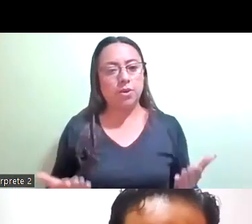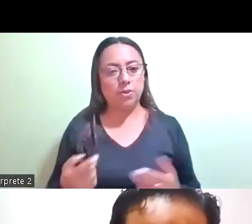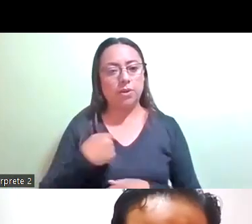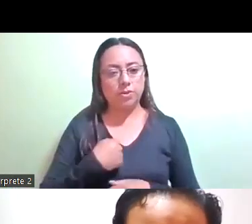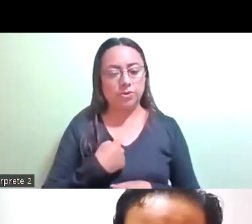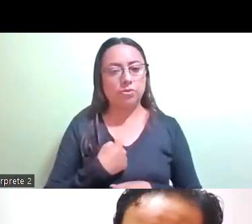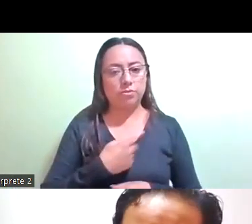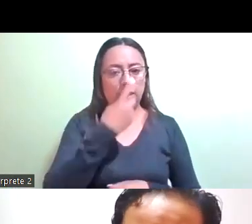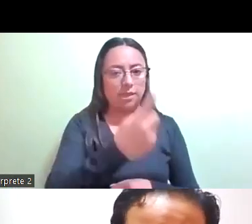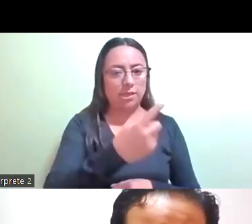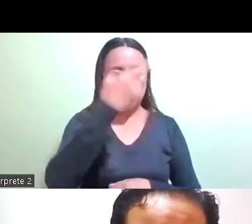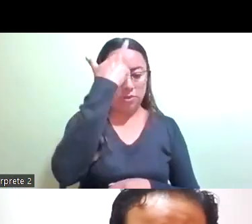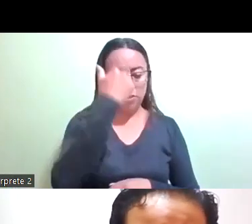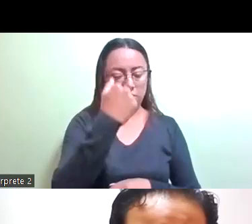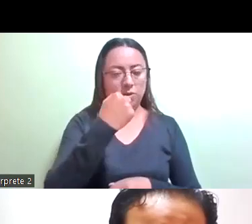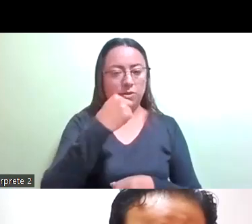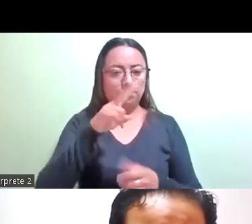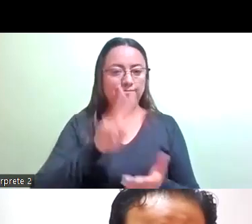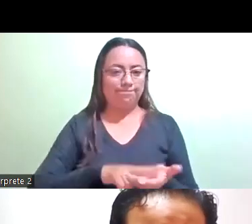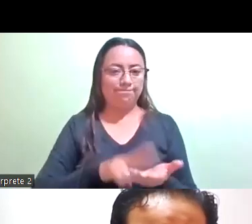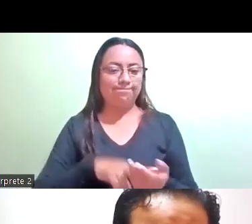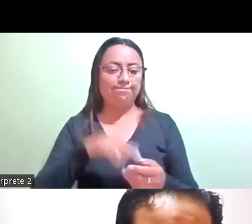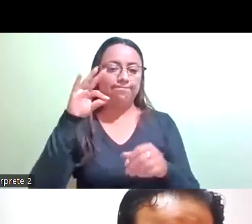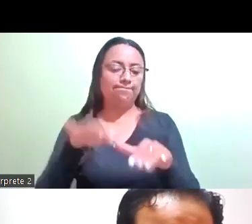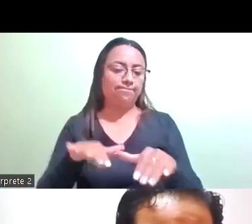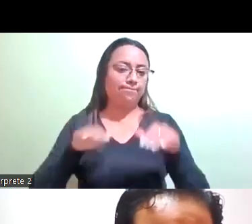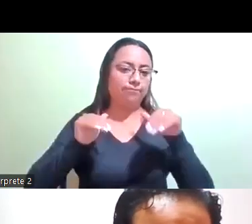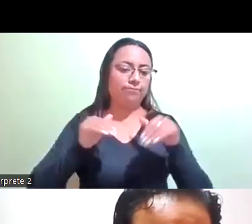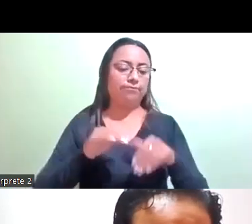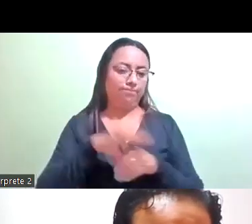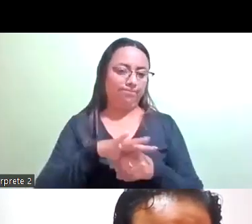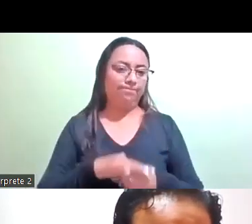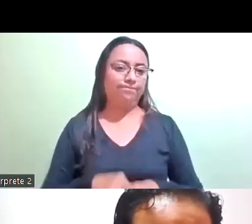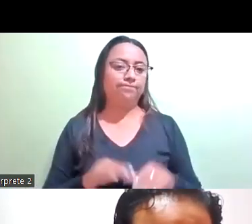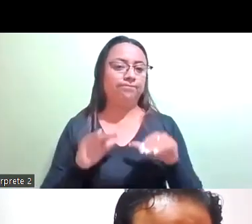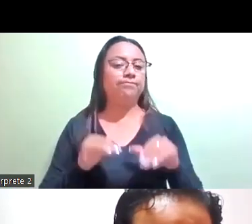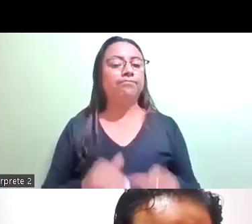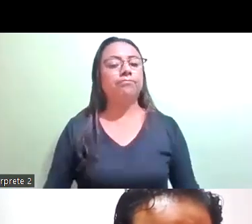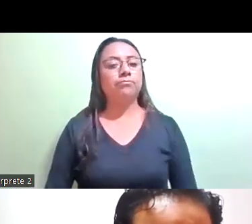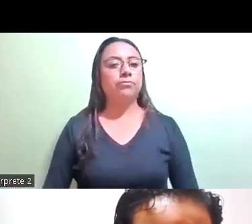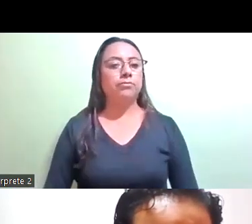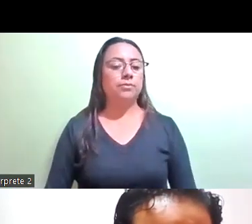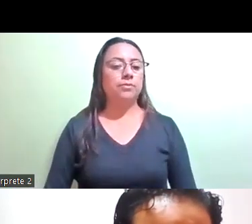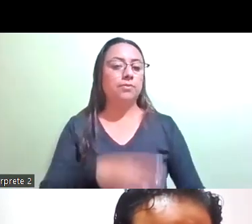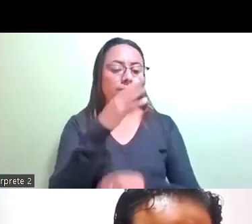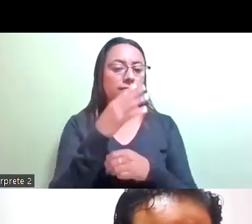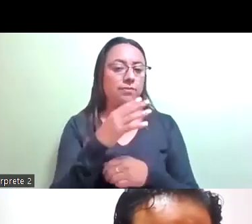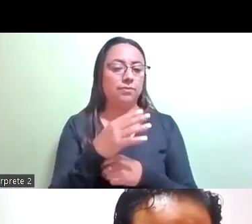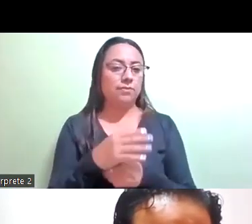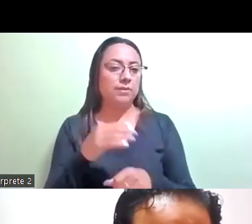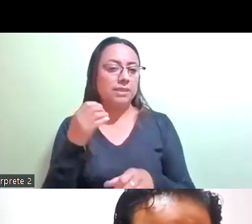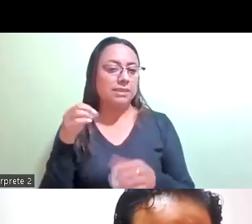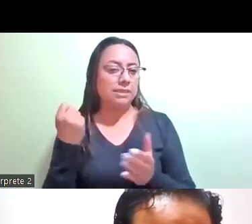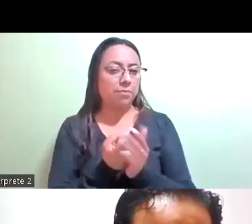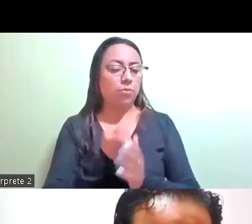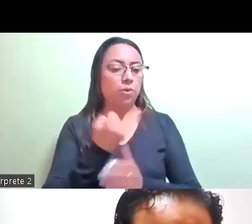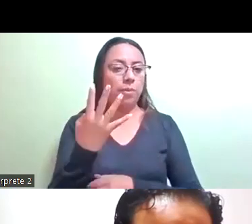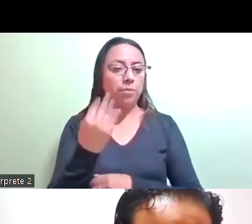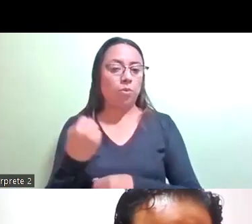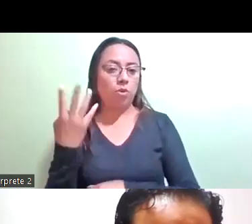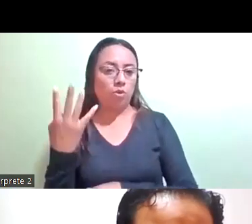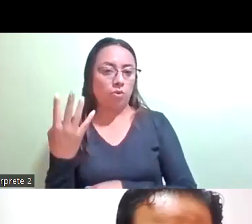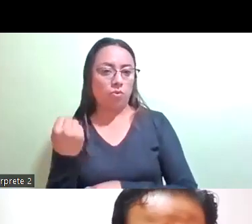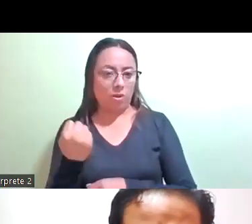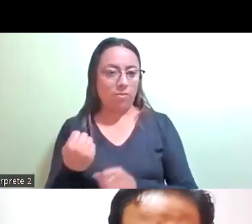abstención. Muchas gracias. Presidente, se aprueba por 11 votos a favor la declaratoria de inexistencia y por consiguiente el